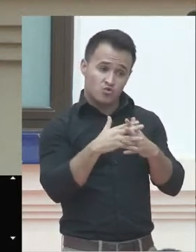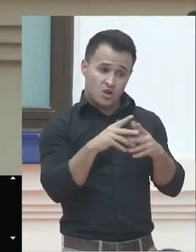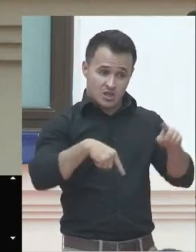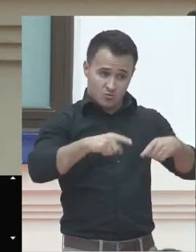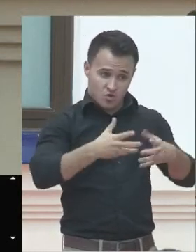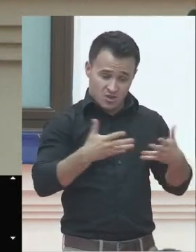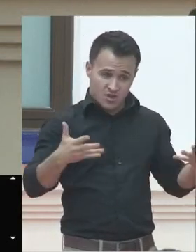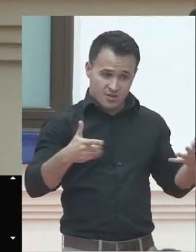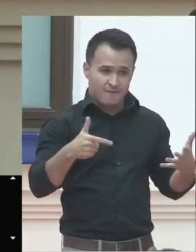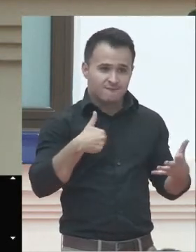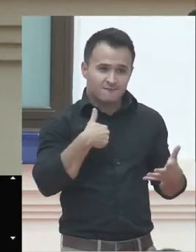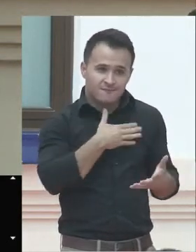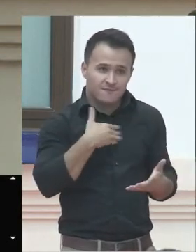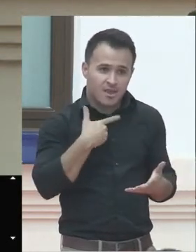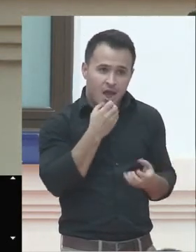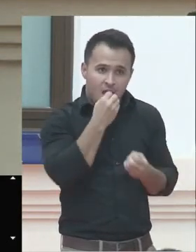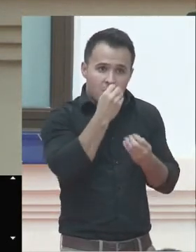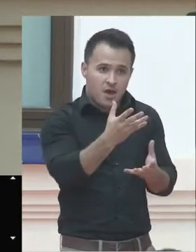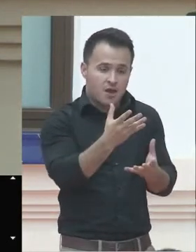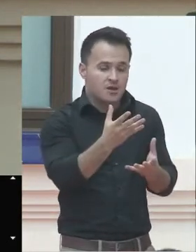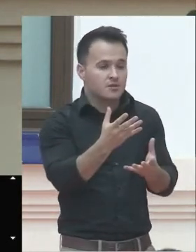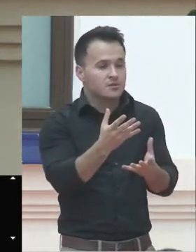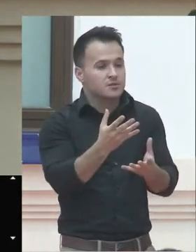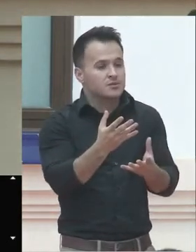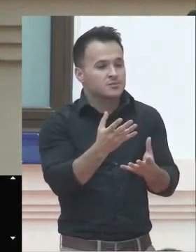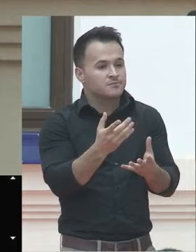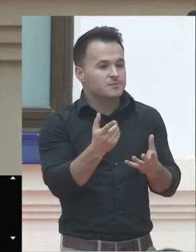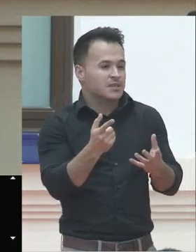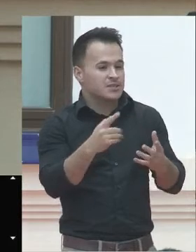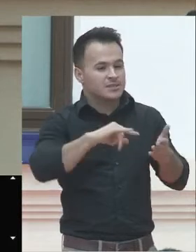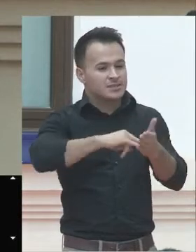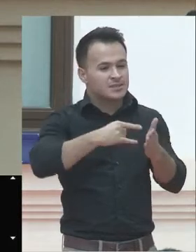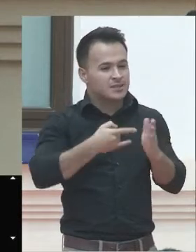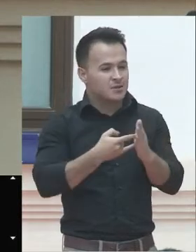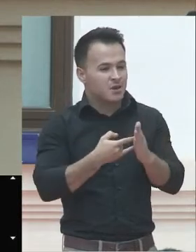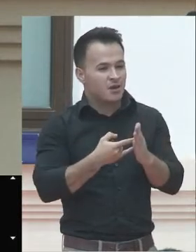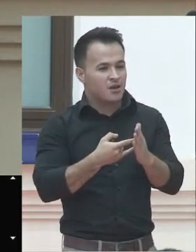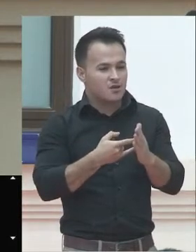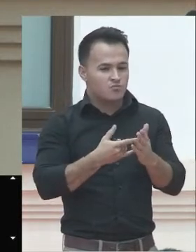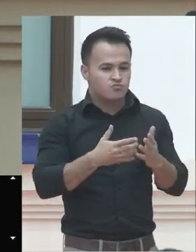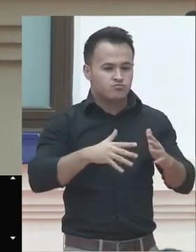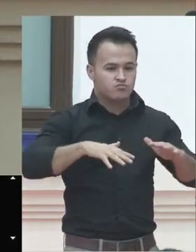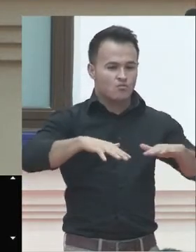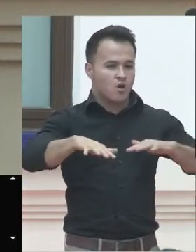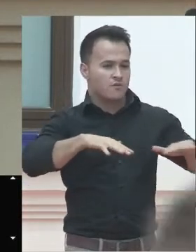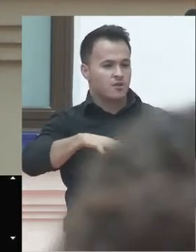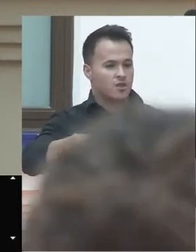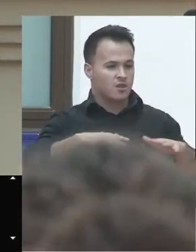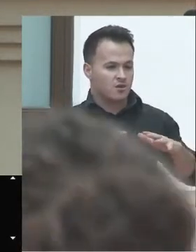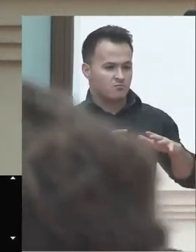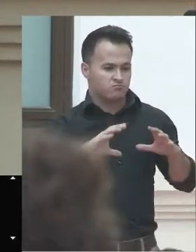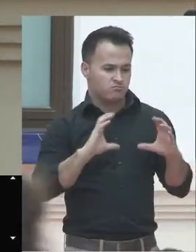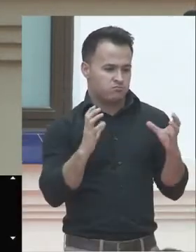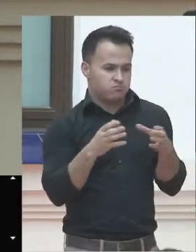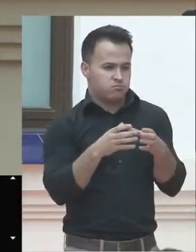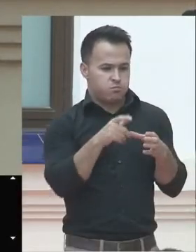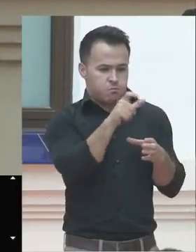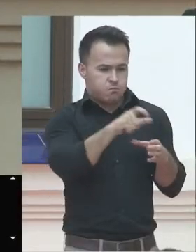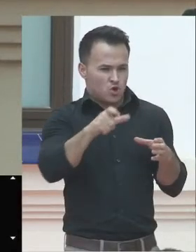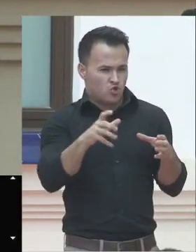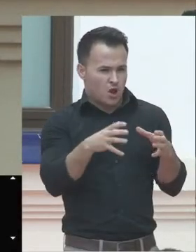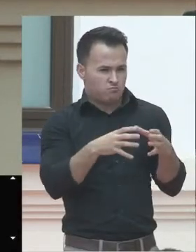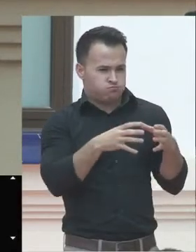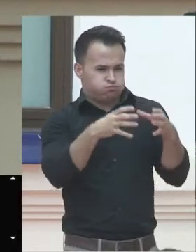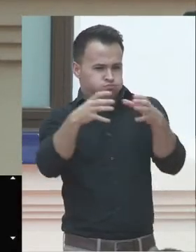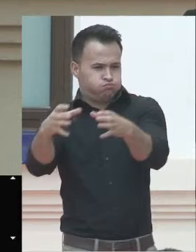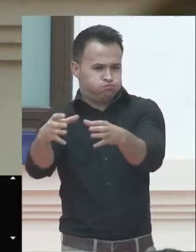quería que habláramos de aquellos sistemas que movilizan grandes unidades de